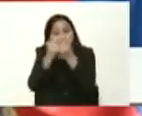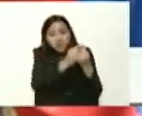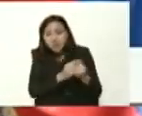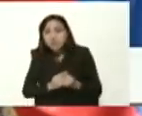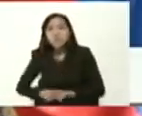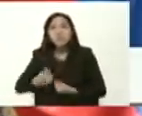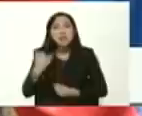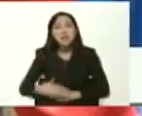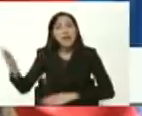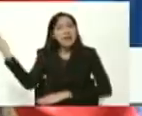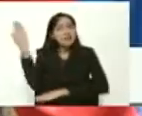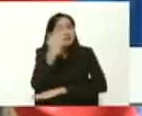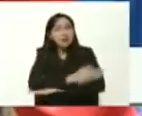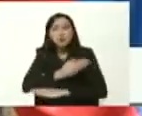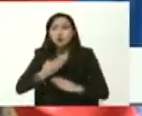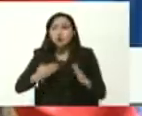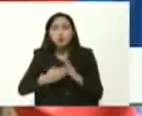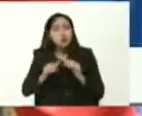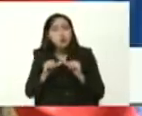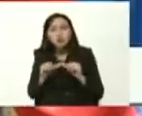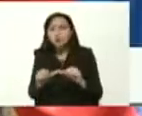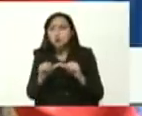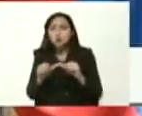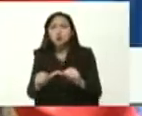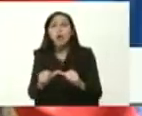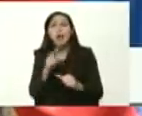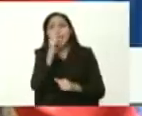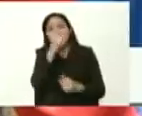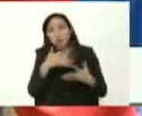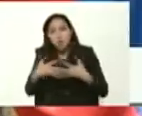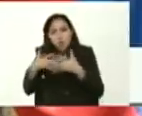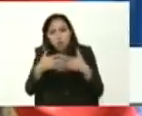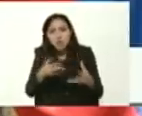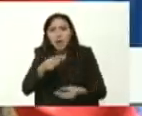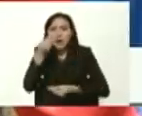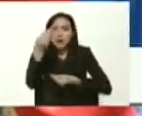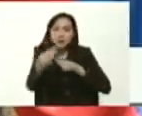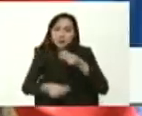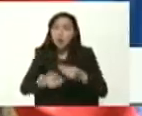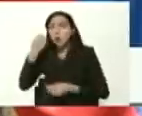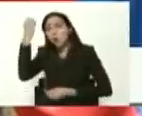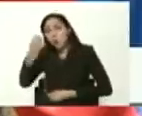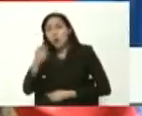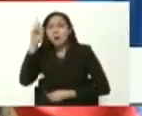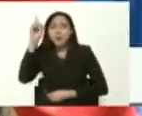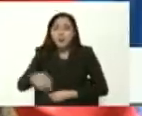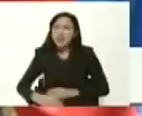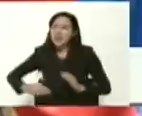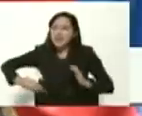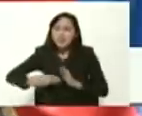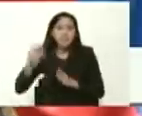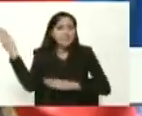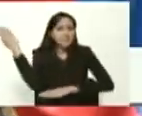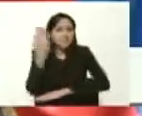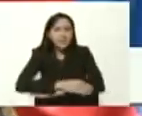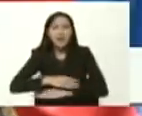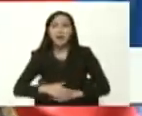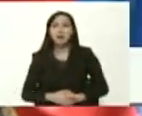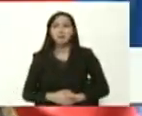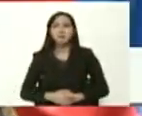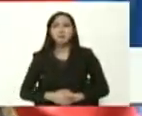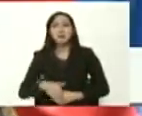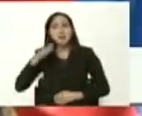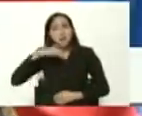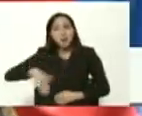de sanciones severas por parte de los Estados Unidos de América, la Unión Europea, que impiden de manera libre,